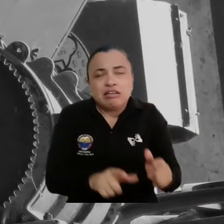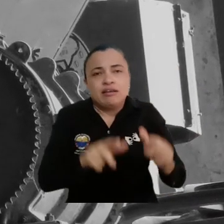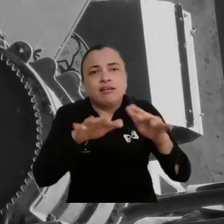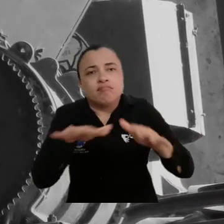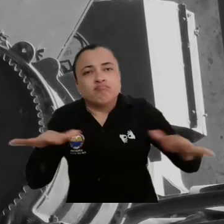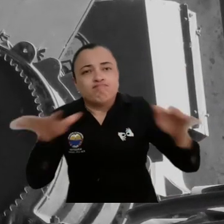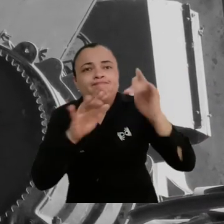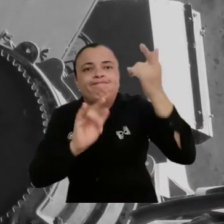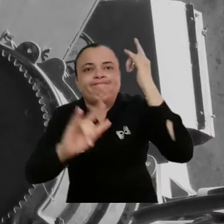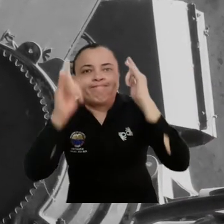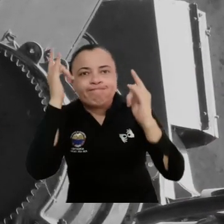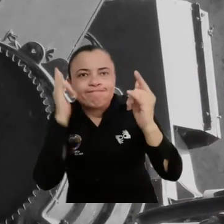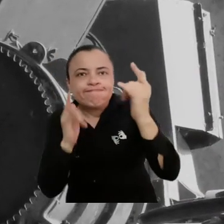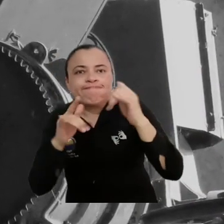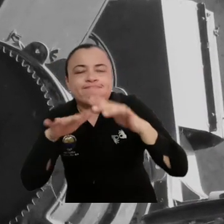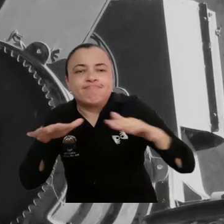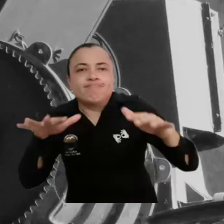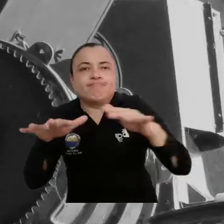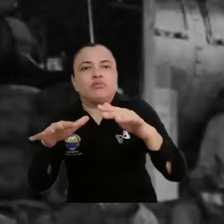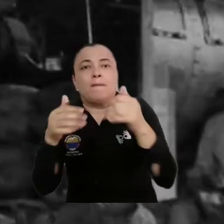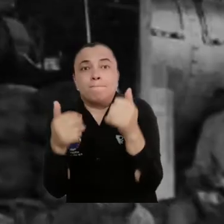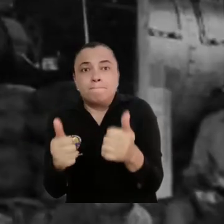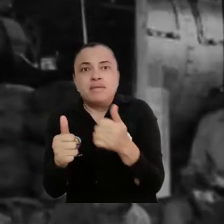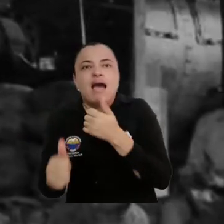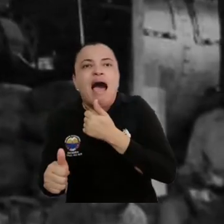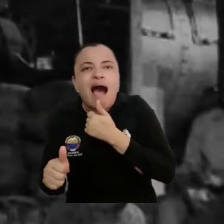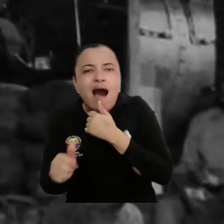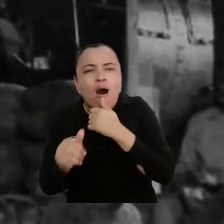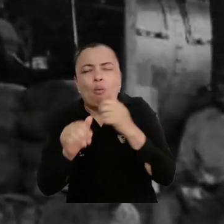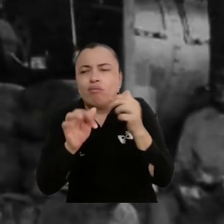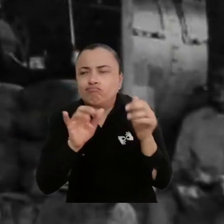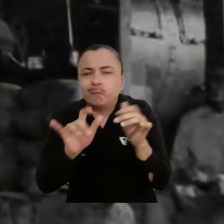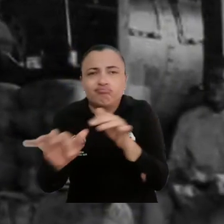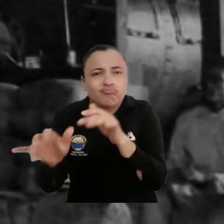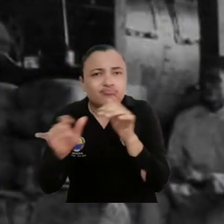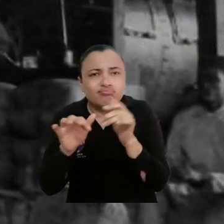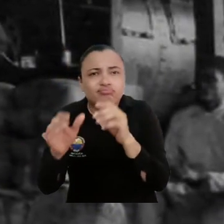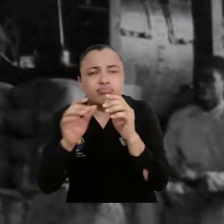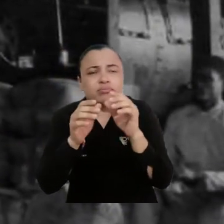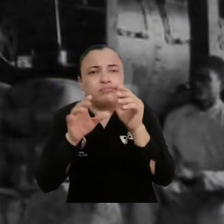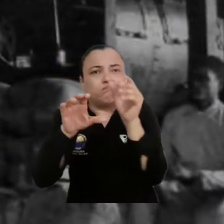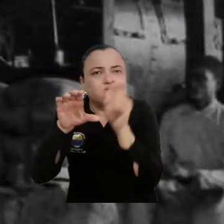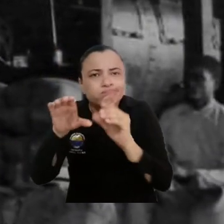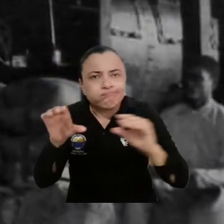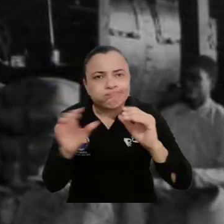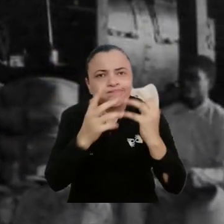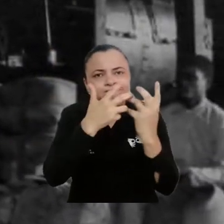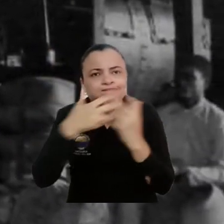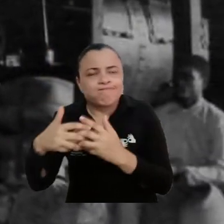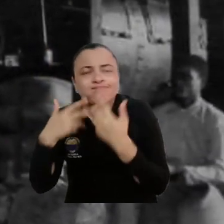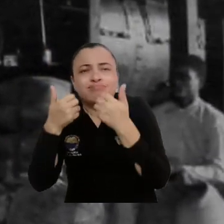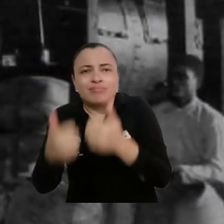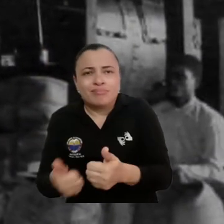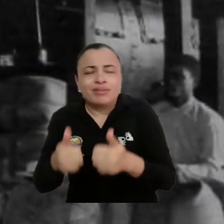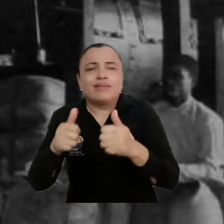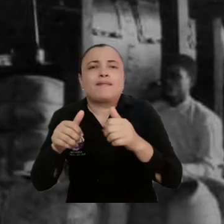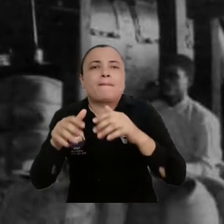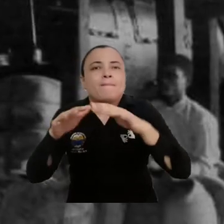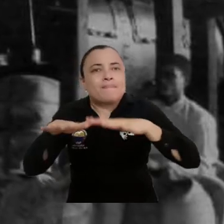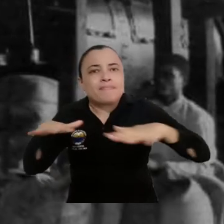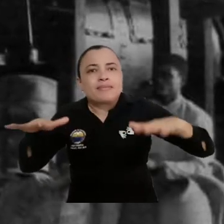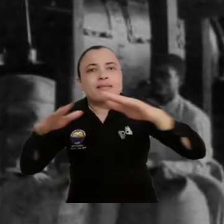beneficiadero hidráulico, patios de secado, guardiolas, viviendas para trabajadores y caminos